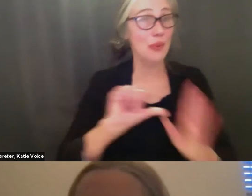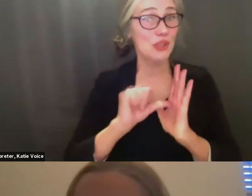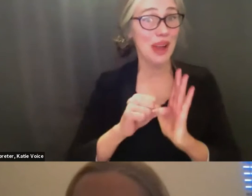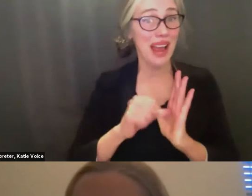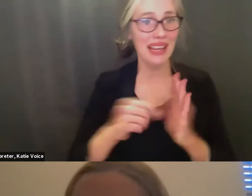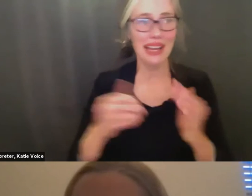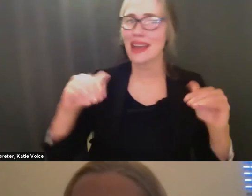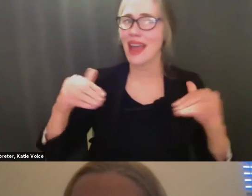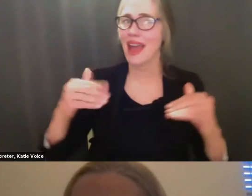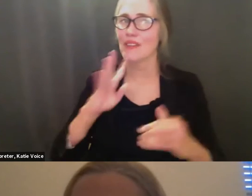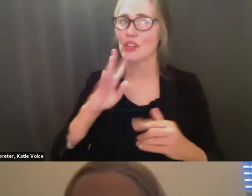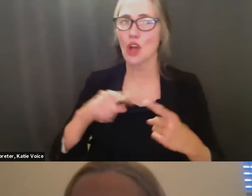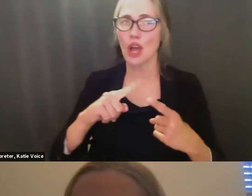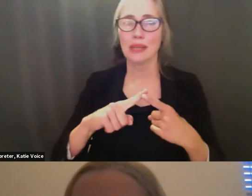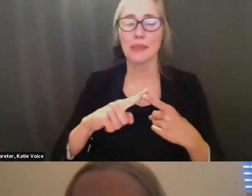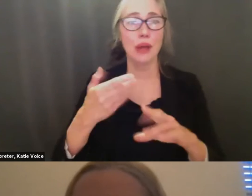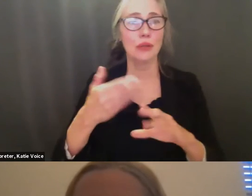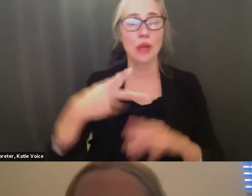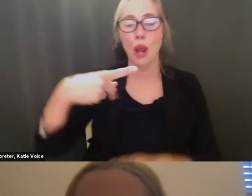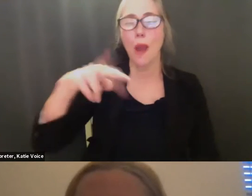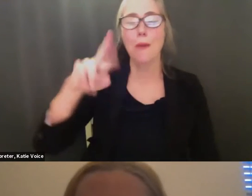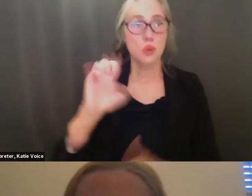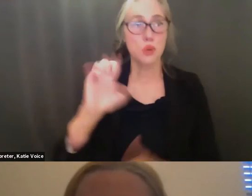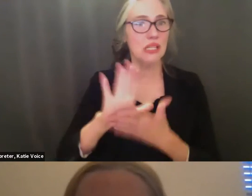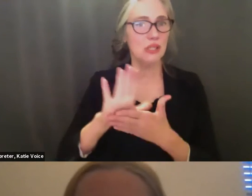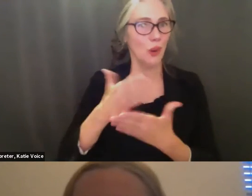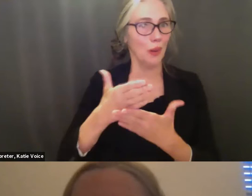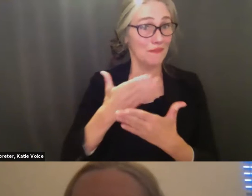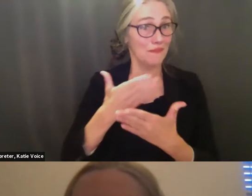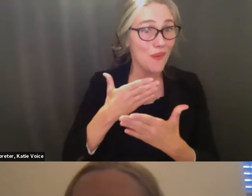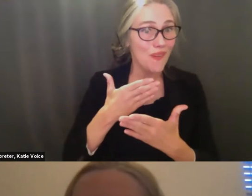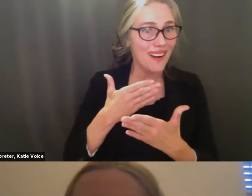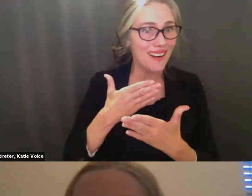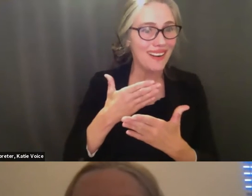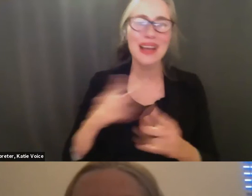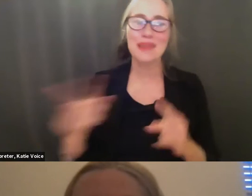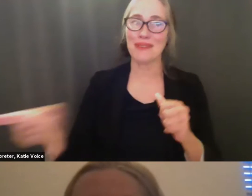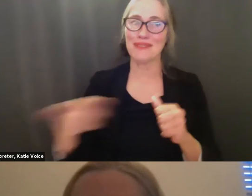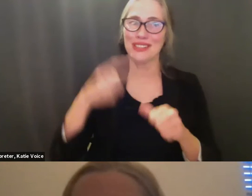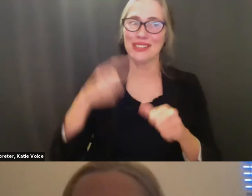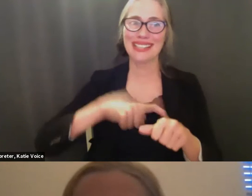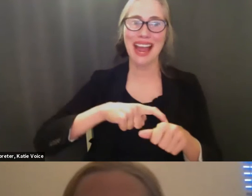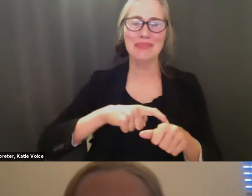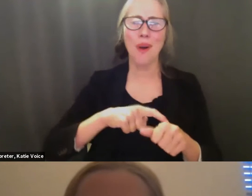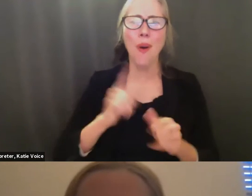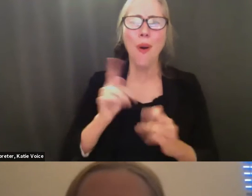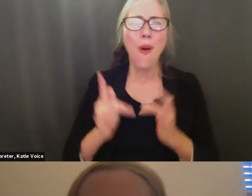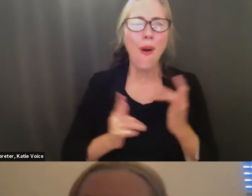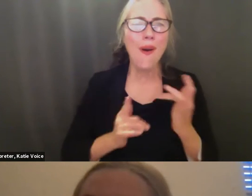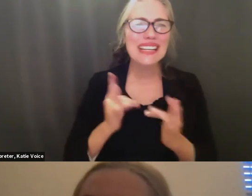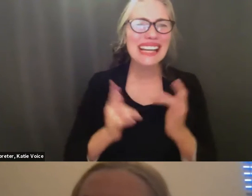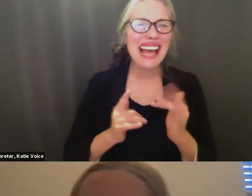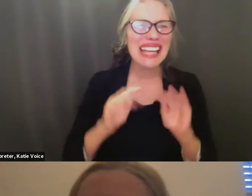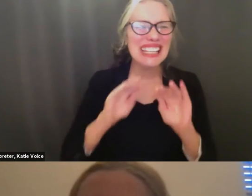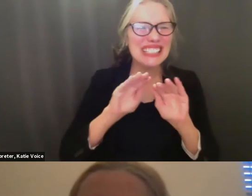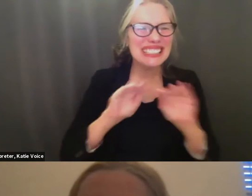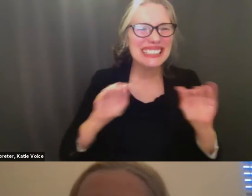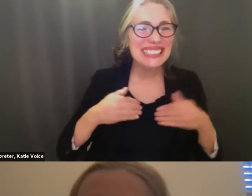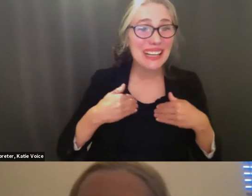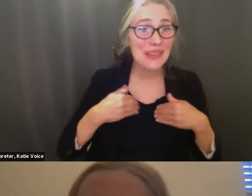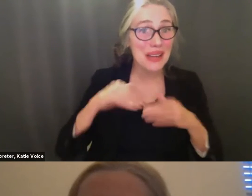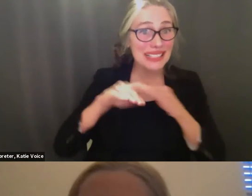Y quiero resaltar que no hemos hablado sobre el espacio del preescolar anteriormente, pero nos da mucho